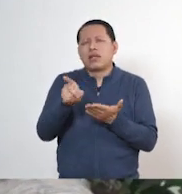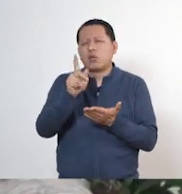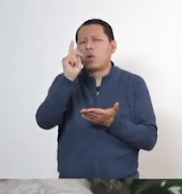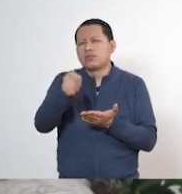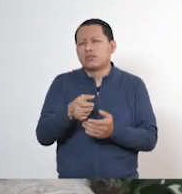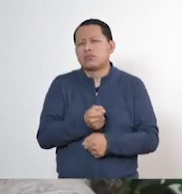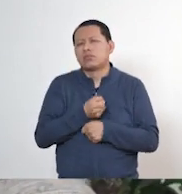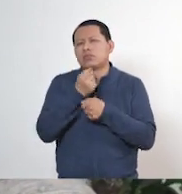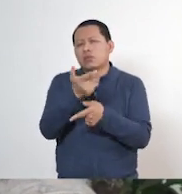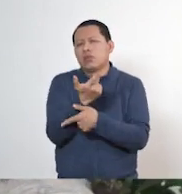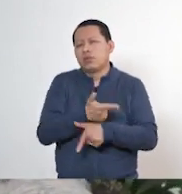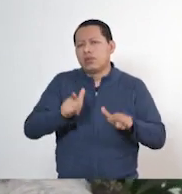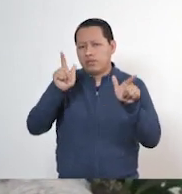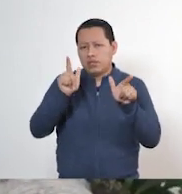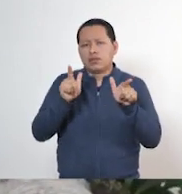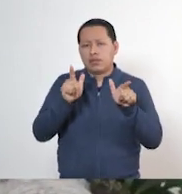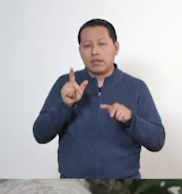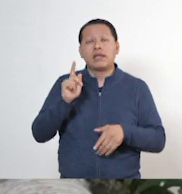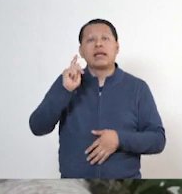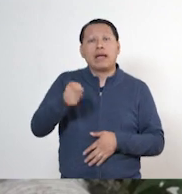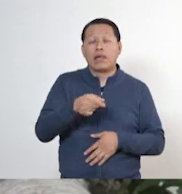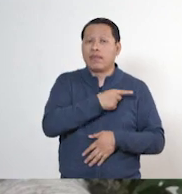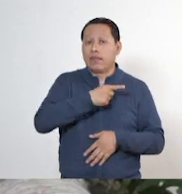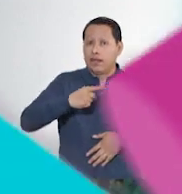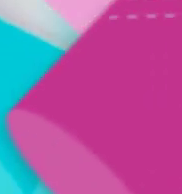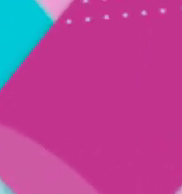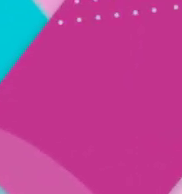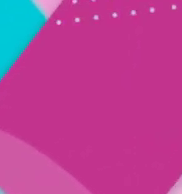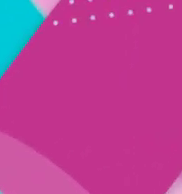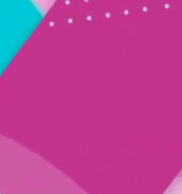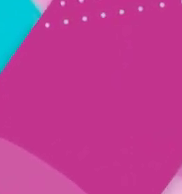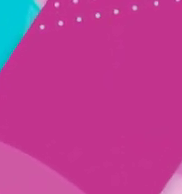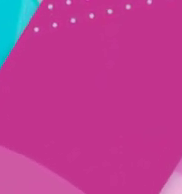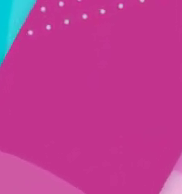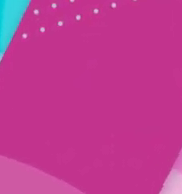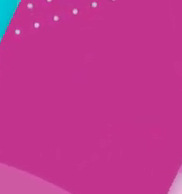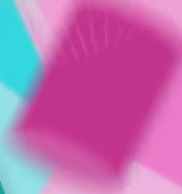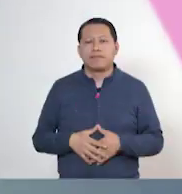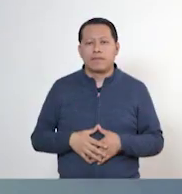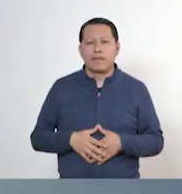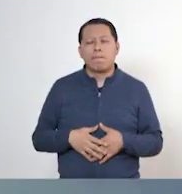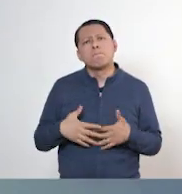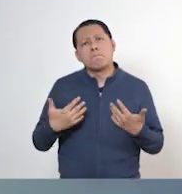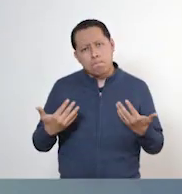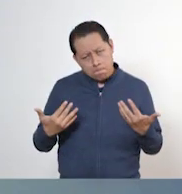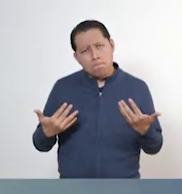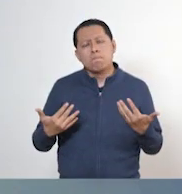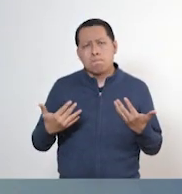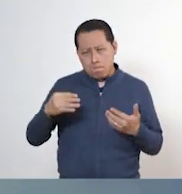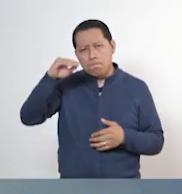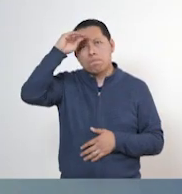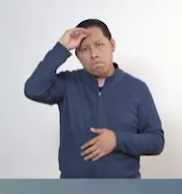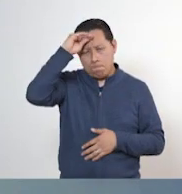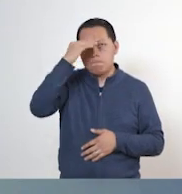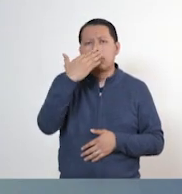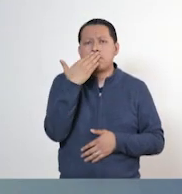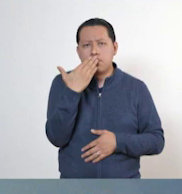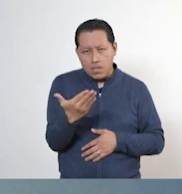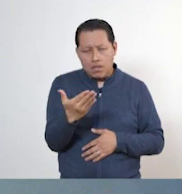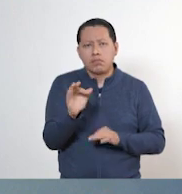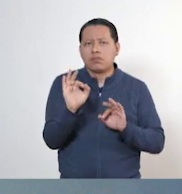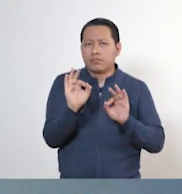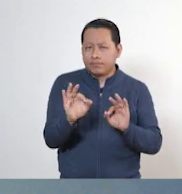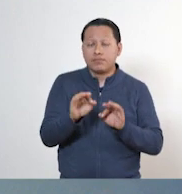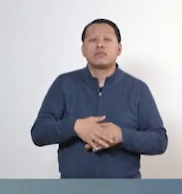la libre expresión y debemos respetarnos. Hay muy buenas reflexiones de las niñas y los niños que